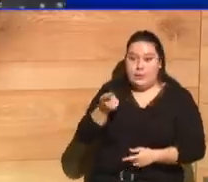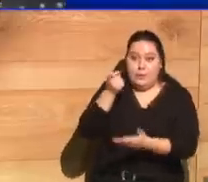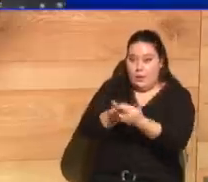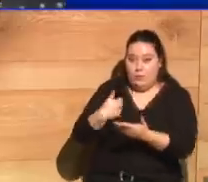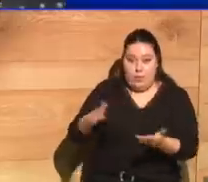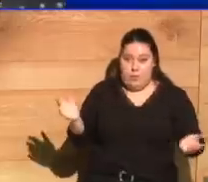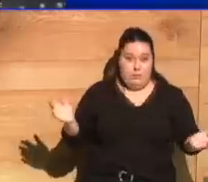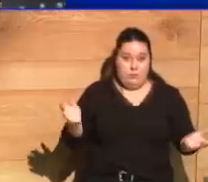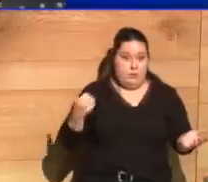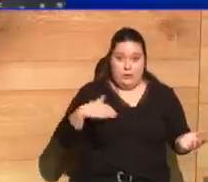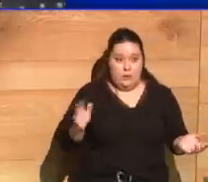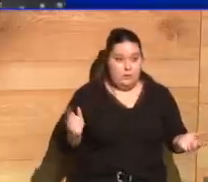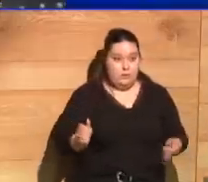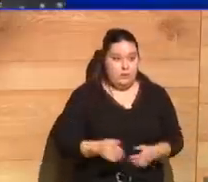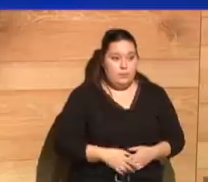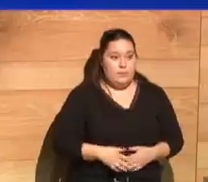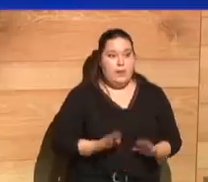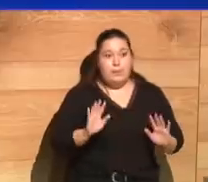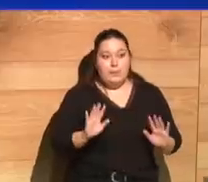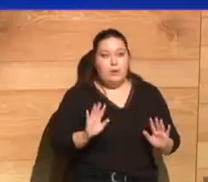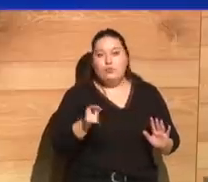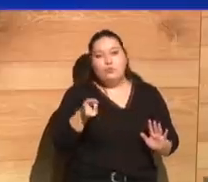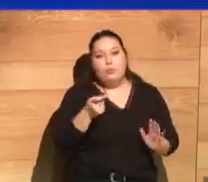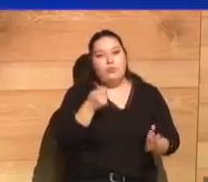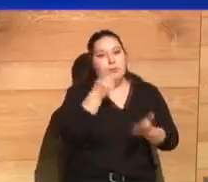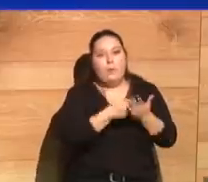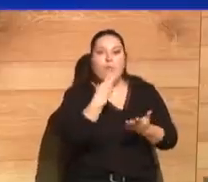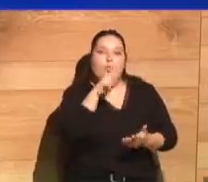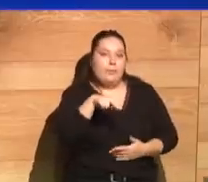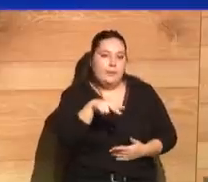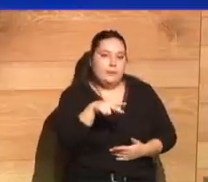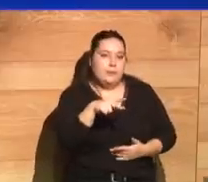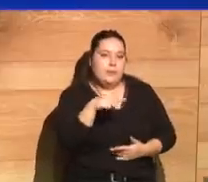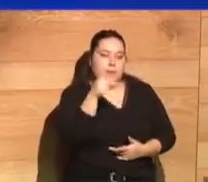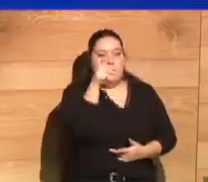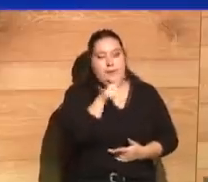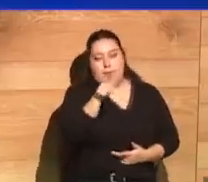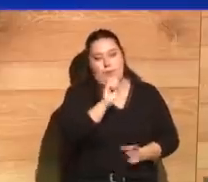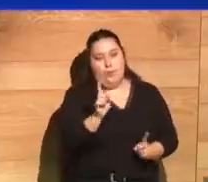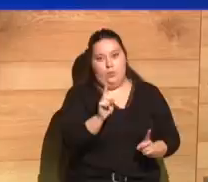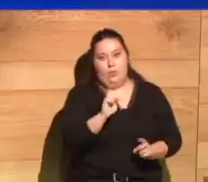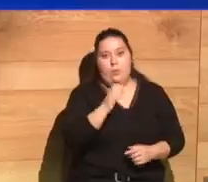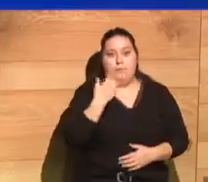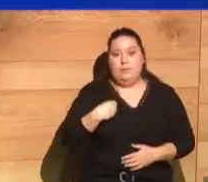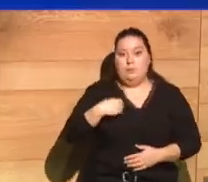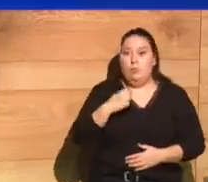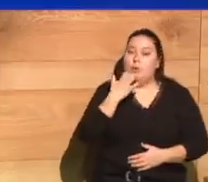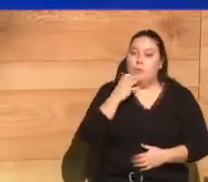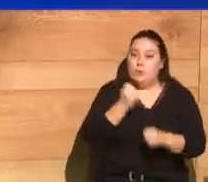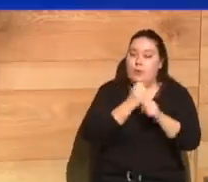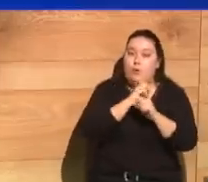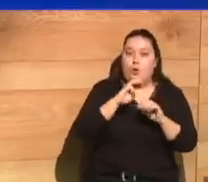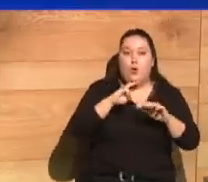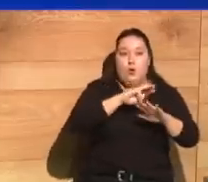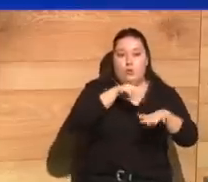rodar 2 meses. Muy bien. Pues ya, pero no cobras por rodar 2 meses. Si fuera así, todo el mundo cobraría lo mismo, por 8 horas diarias de trabajo en el set. Y no se